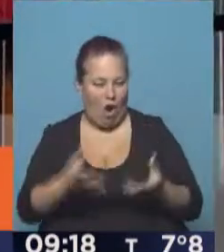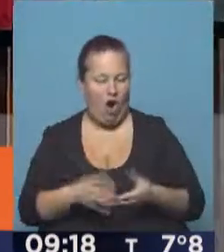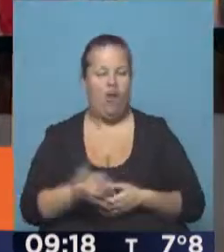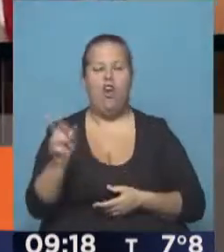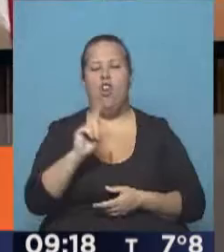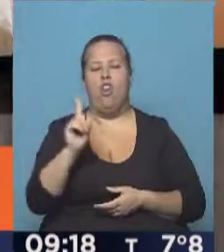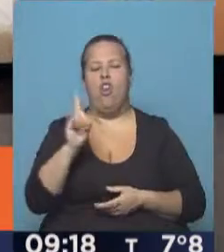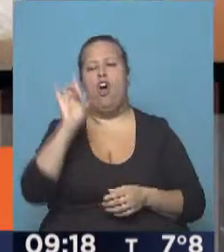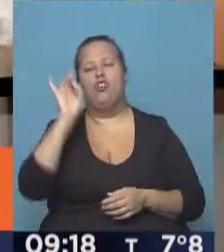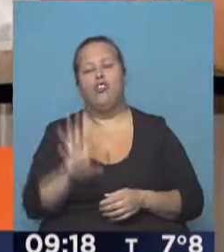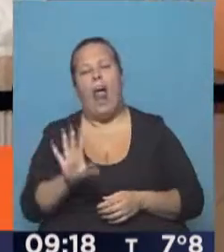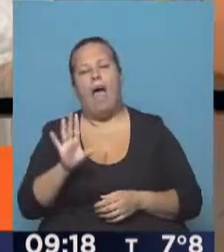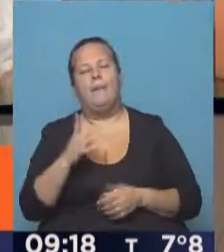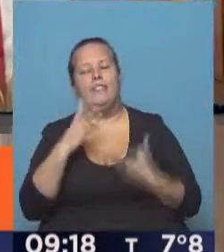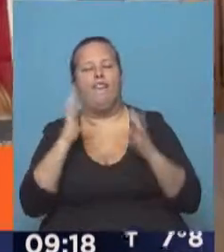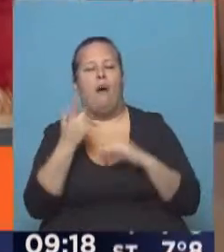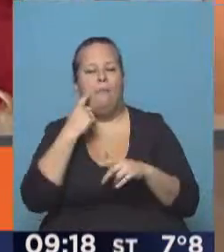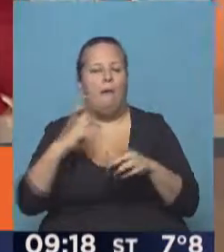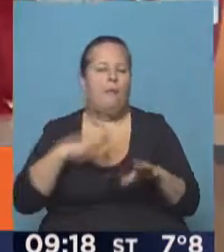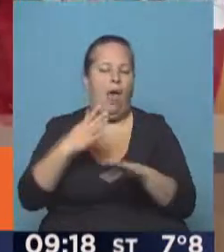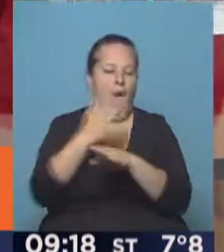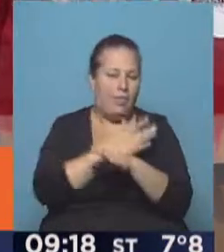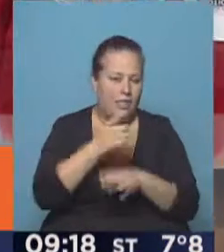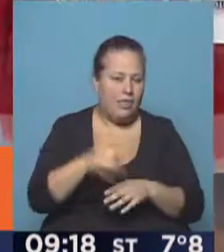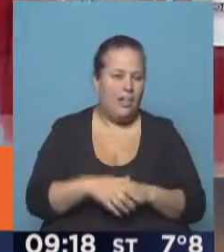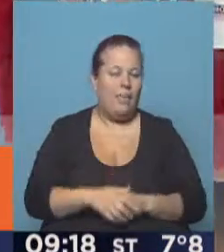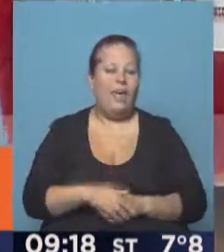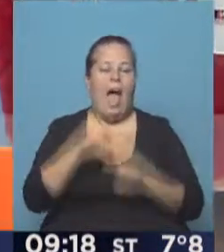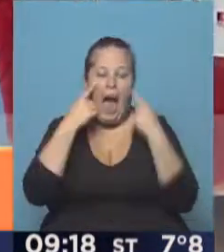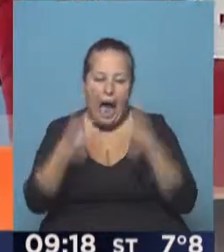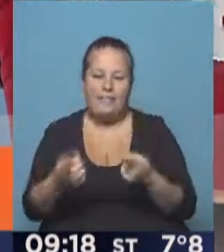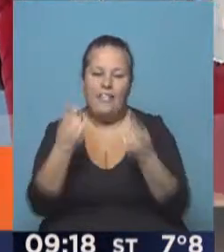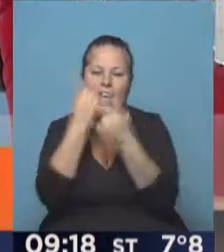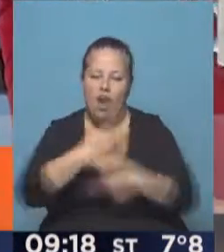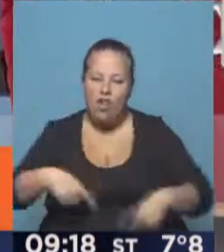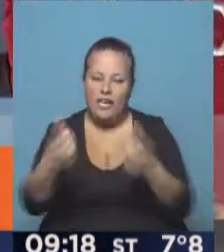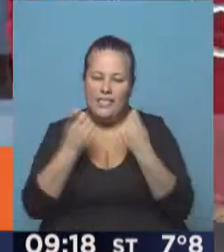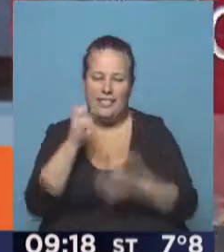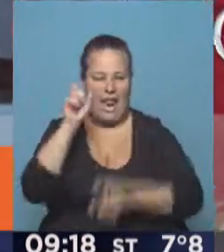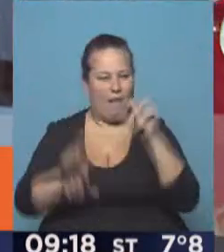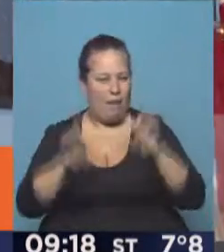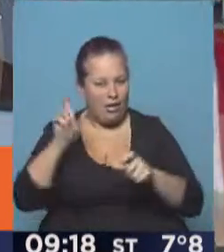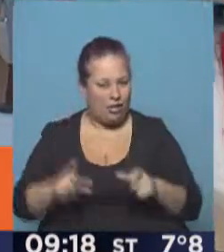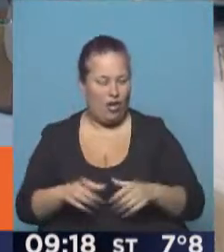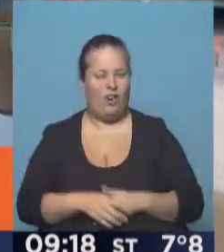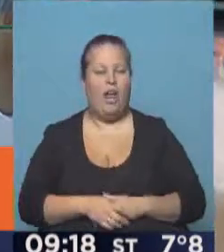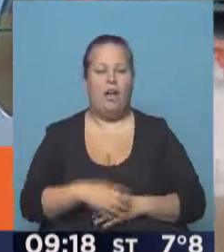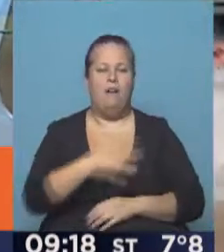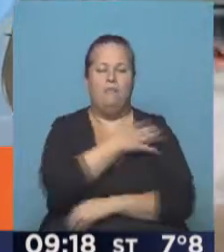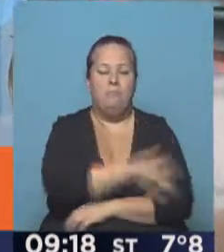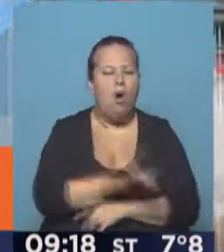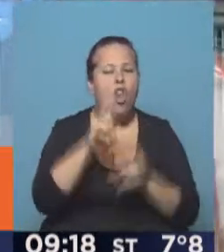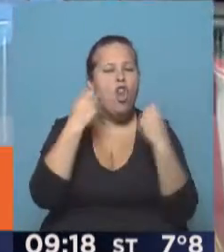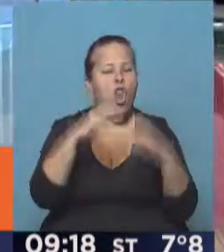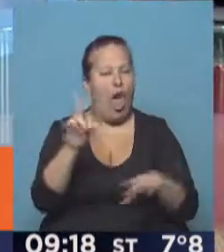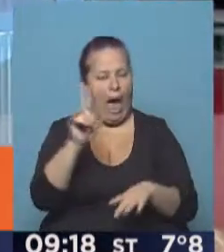no consista apenas en una actitud prebendaria, atender a las necesidades de la población desguarnecida sin